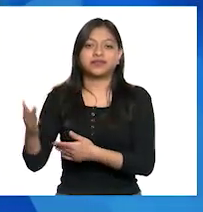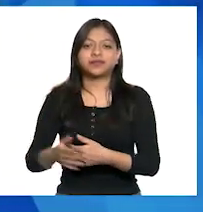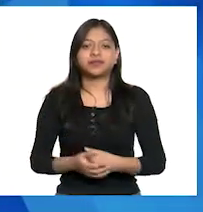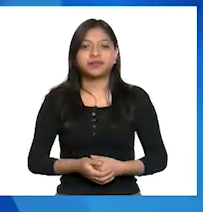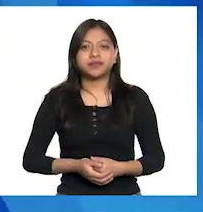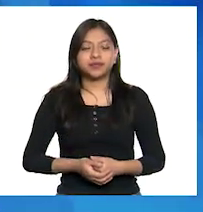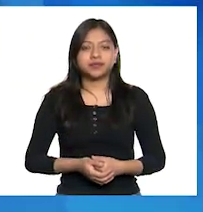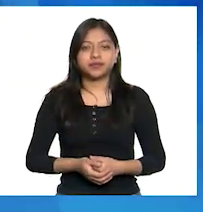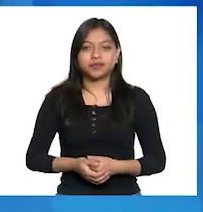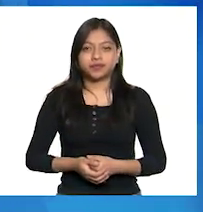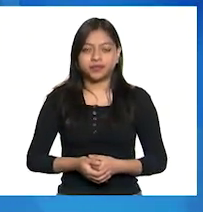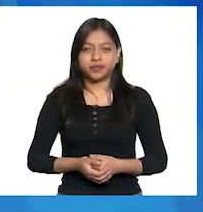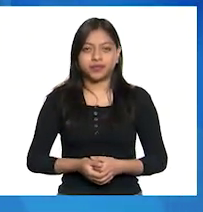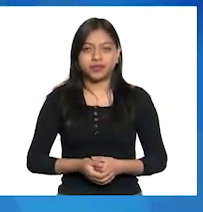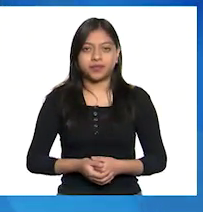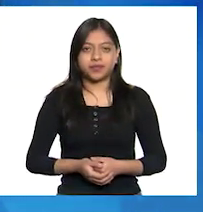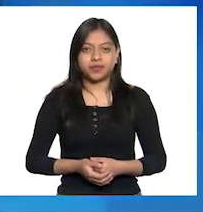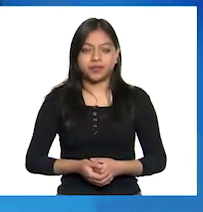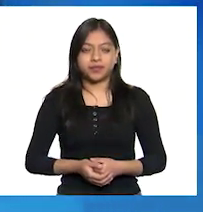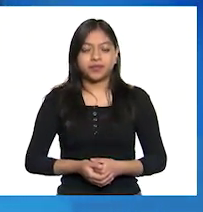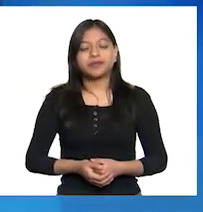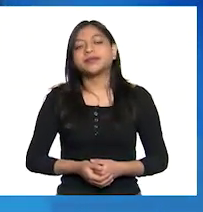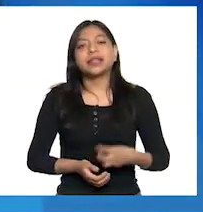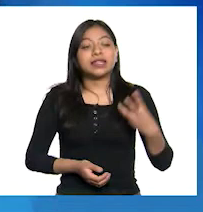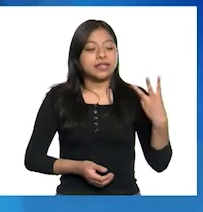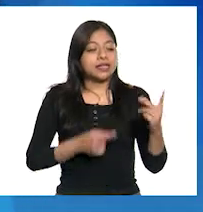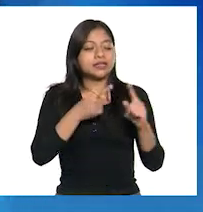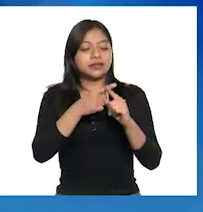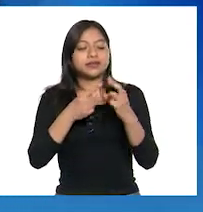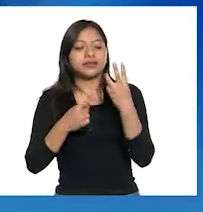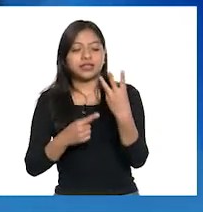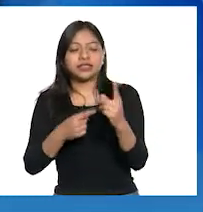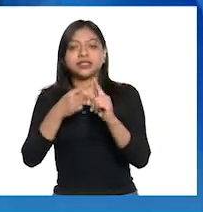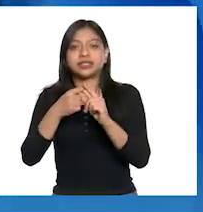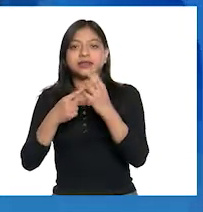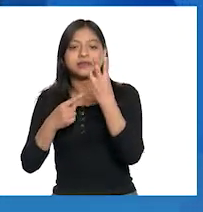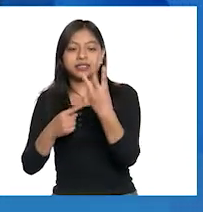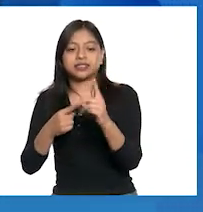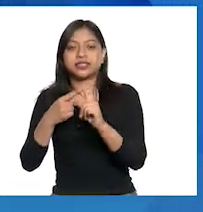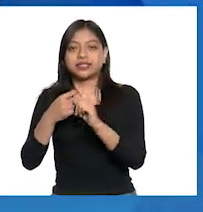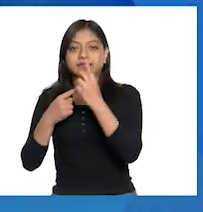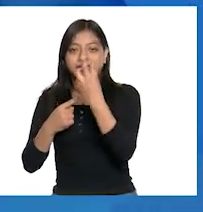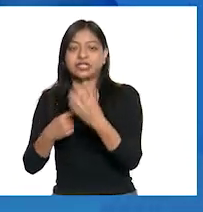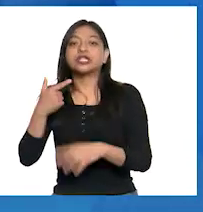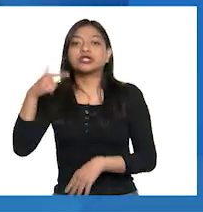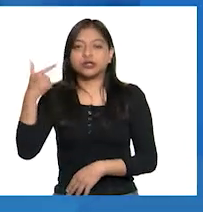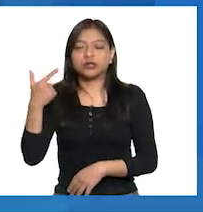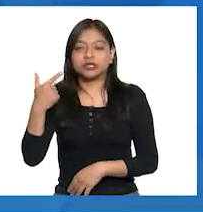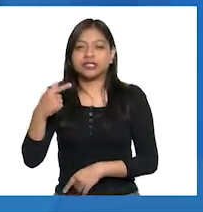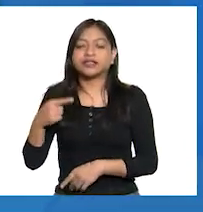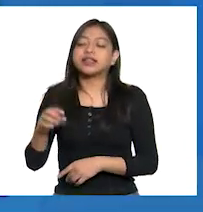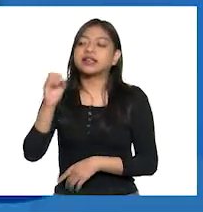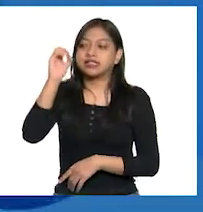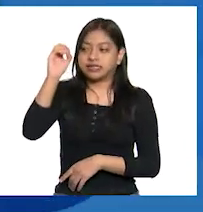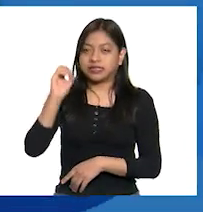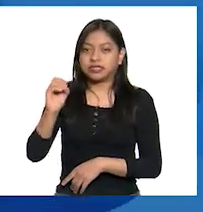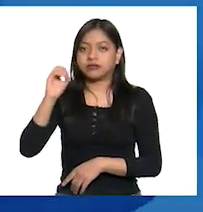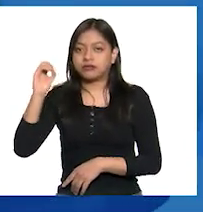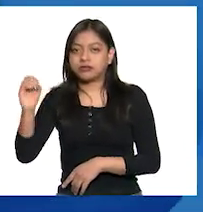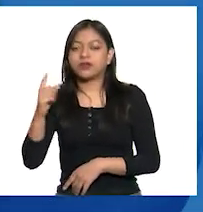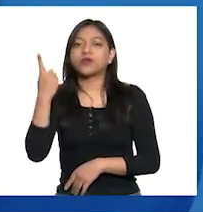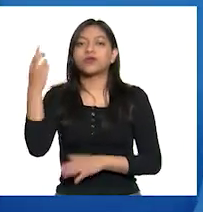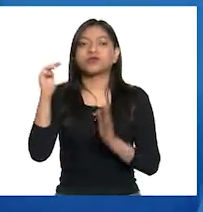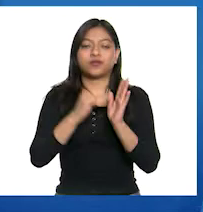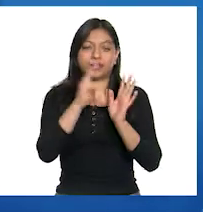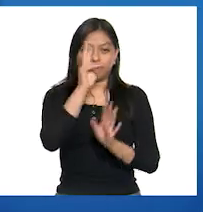realizaron. Exactamente. 3 más 3 más 3 más 3 son 12 y le agregamos los dos ceros. Serían 1,200. Entonces vamos a anotar ese dato en